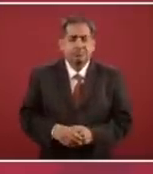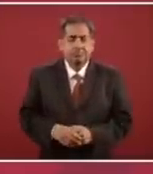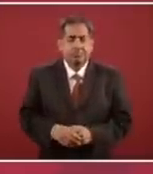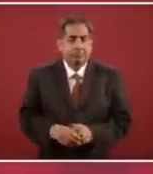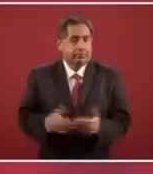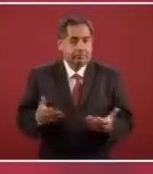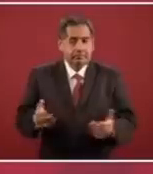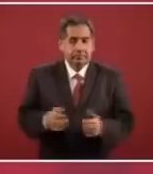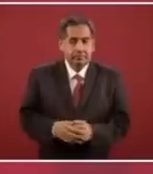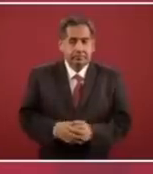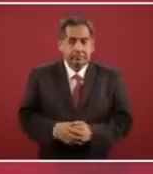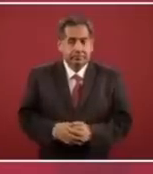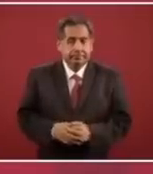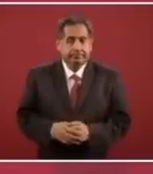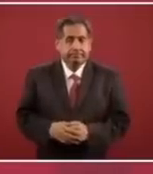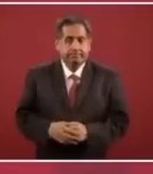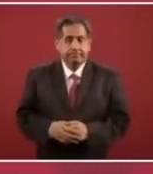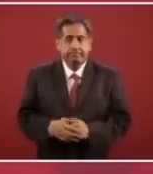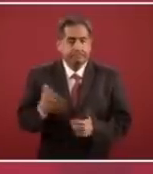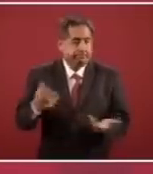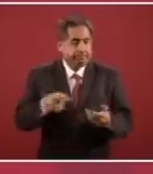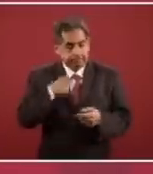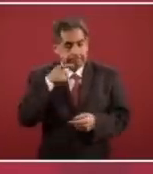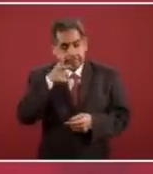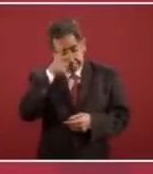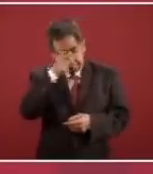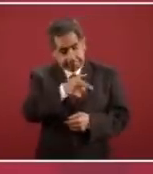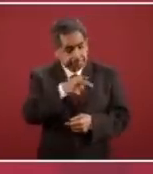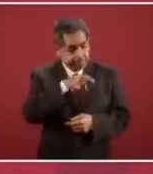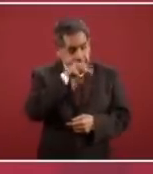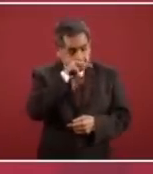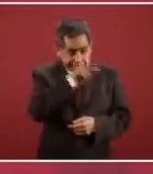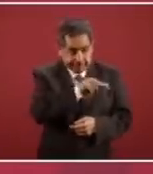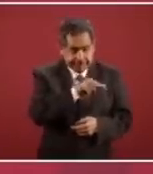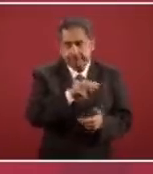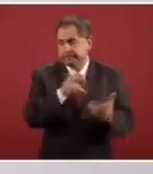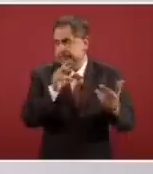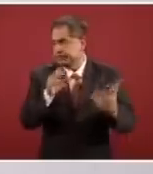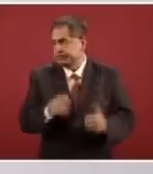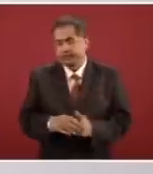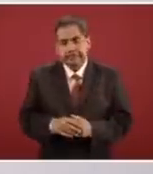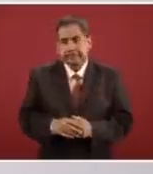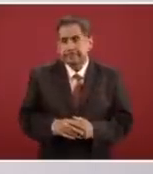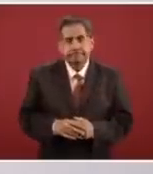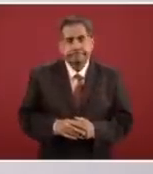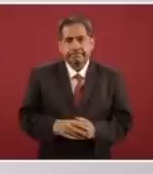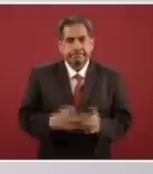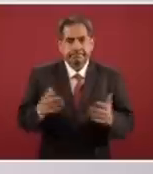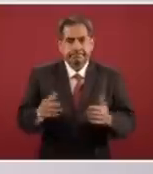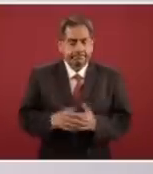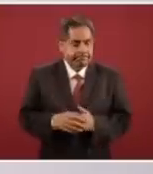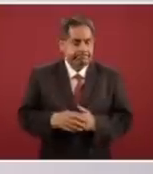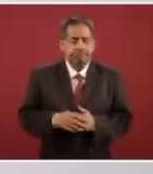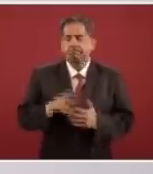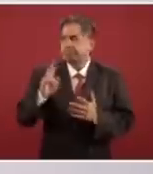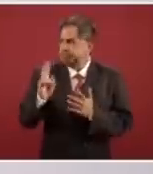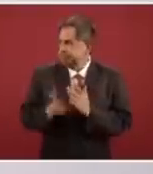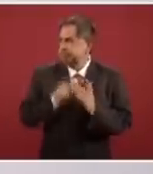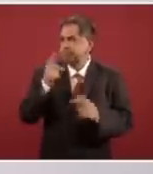Entonces ahora salen estas cosas y se